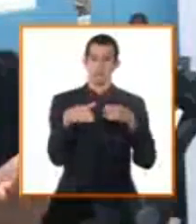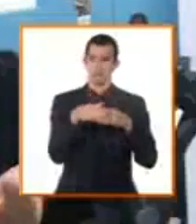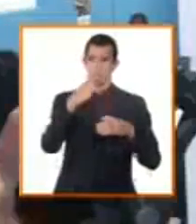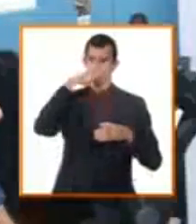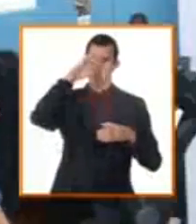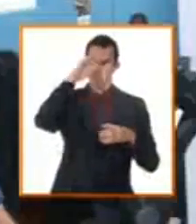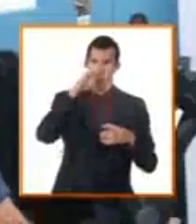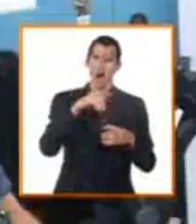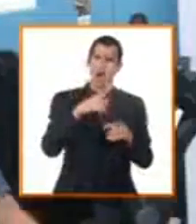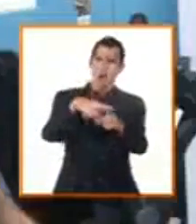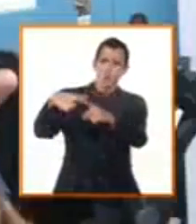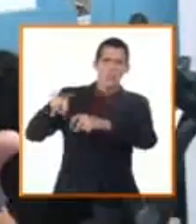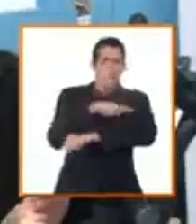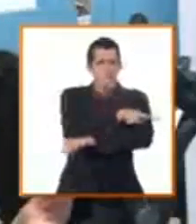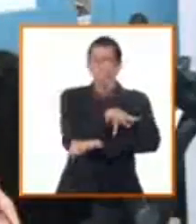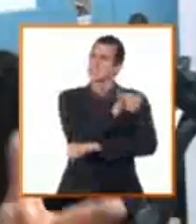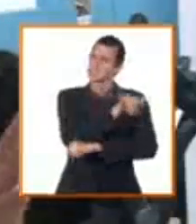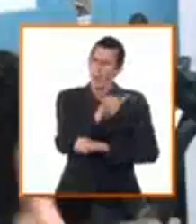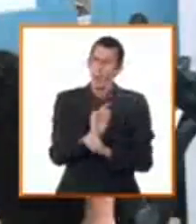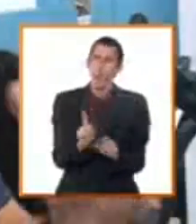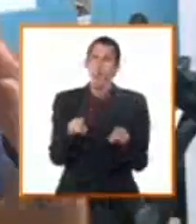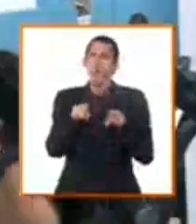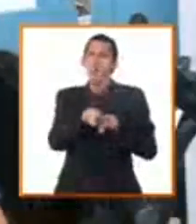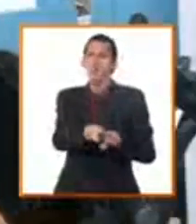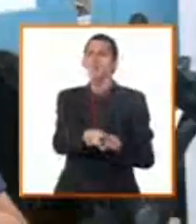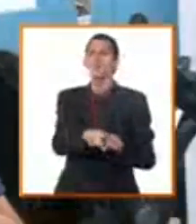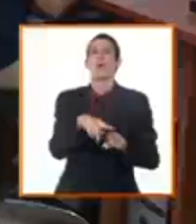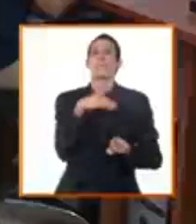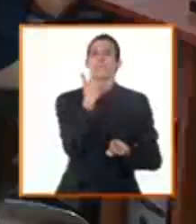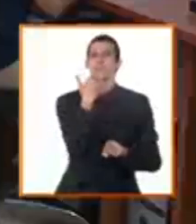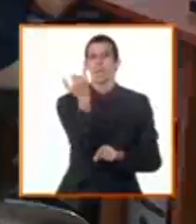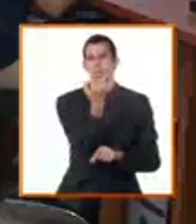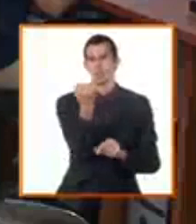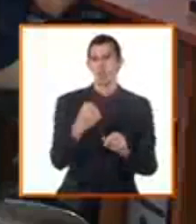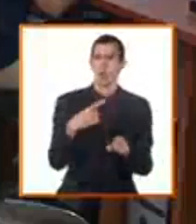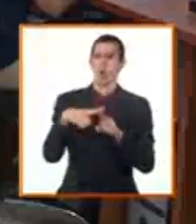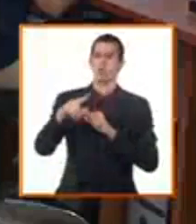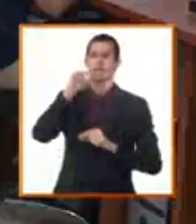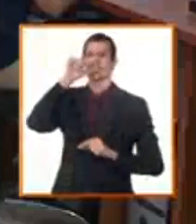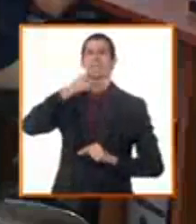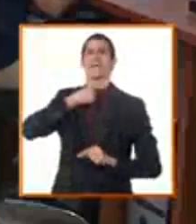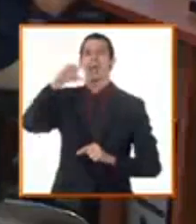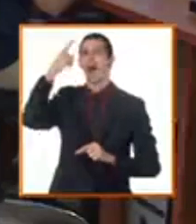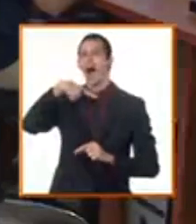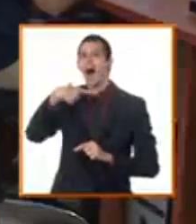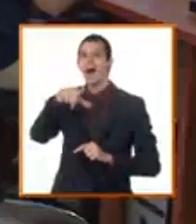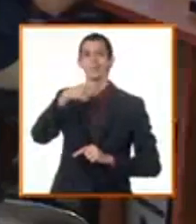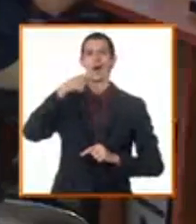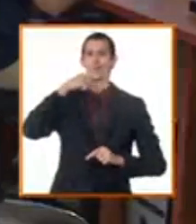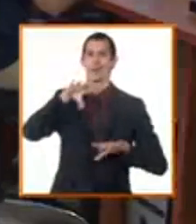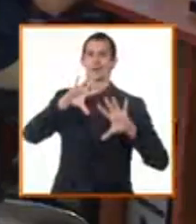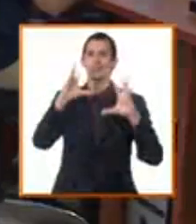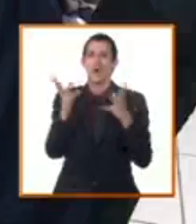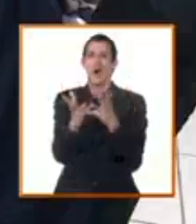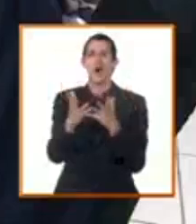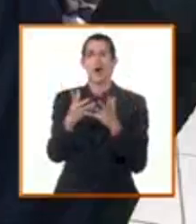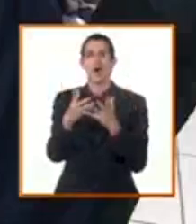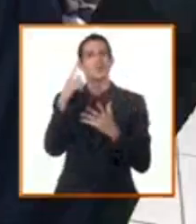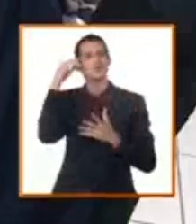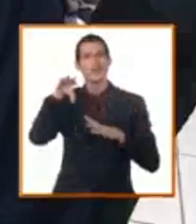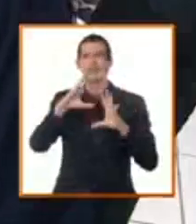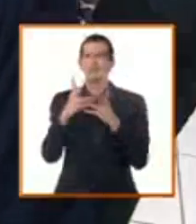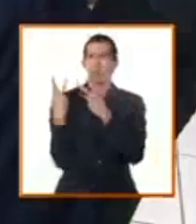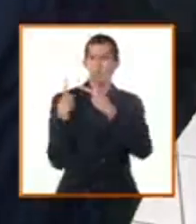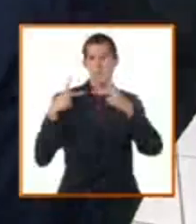aduanas, policía, Interpol, policía antinarcóticos, trabajan juntas en una sala de trabajo como esta, por